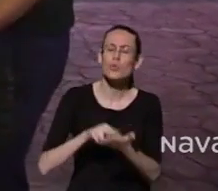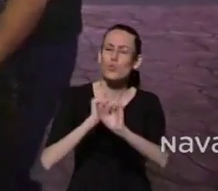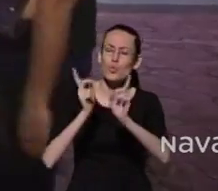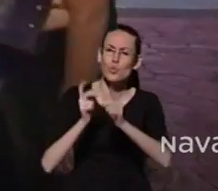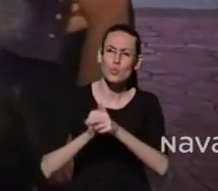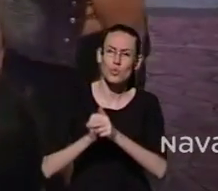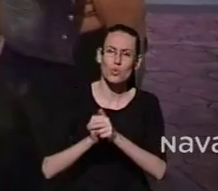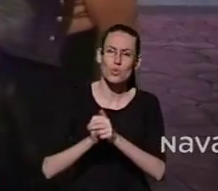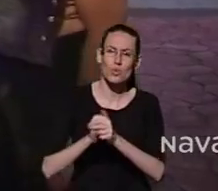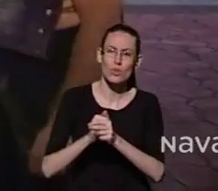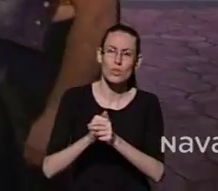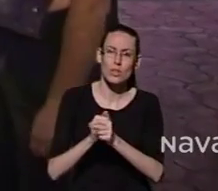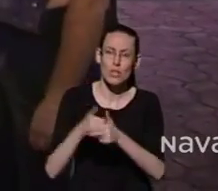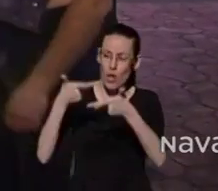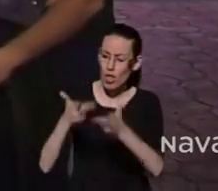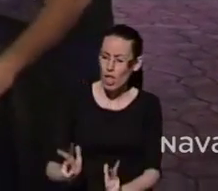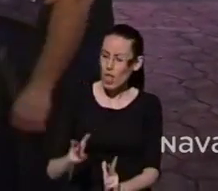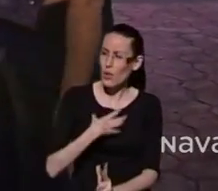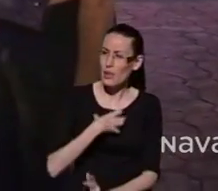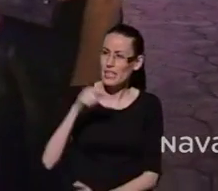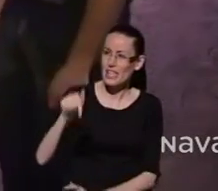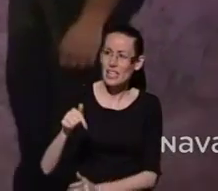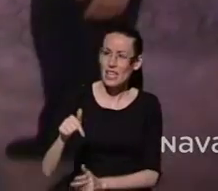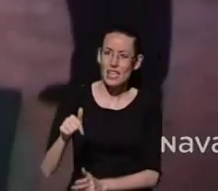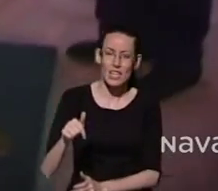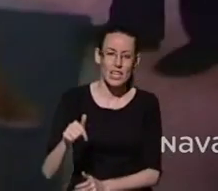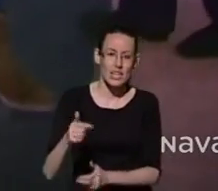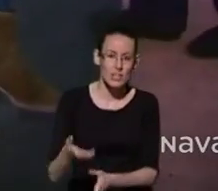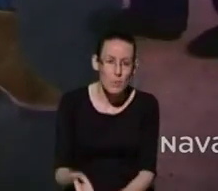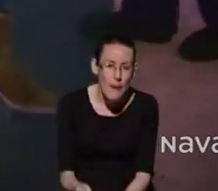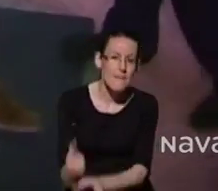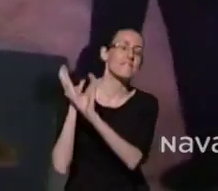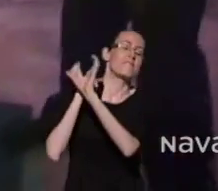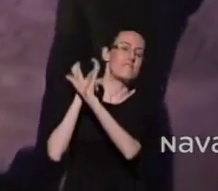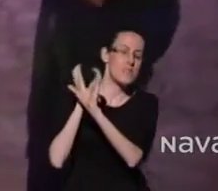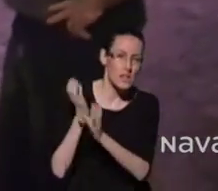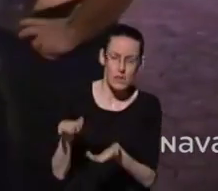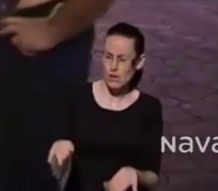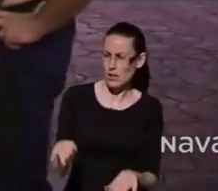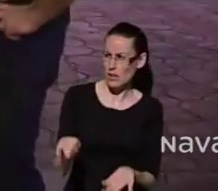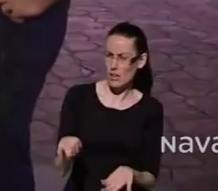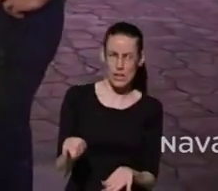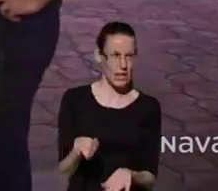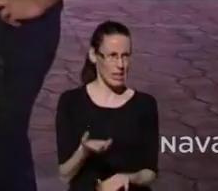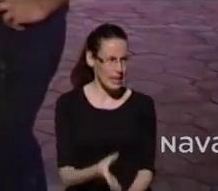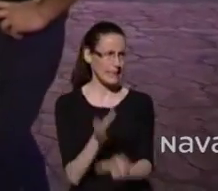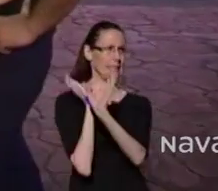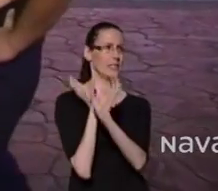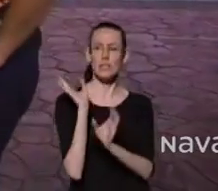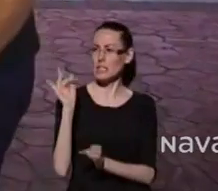No, esto es una piedra de entrenamiento. Esto se levanta. Que estoy entrenando. ¿Cómo que se levanta? Esto se levanta al